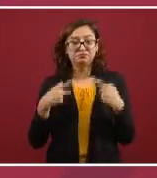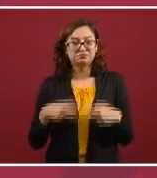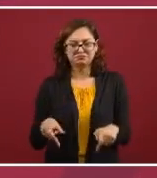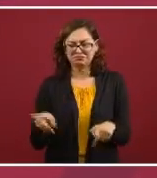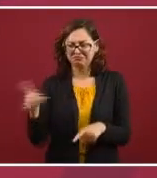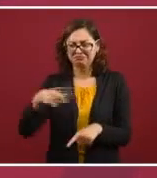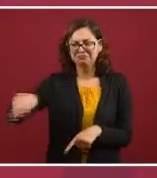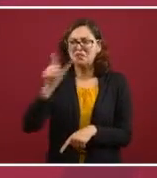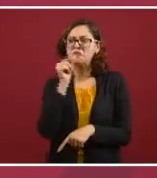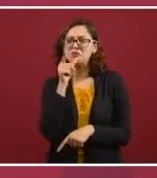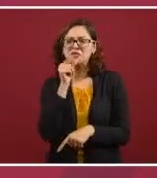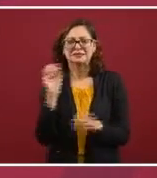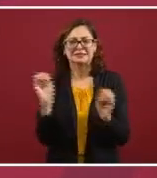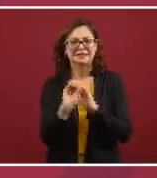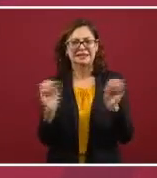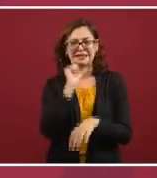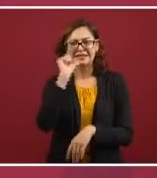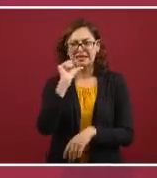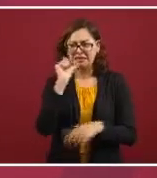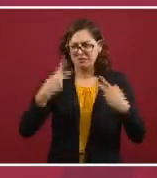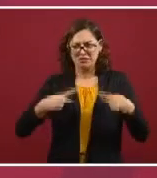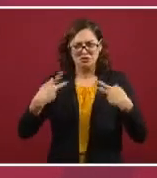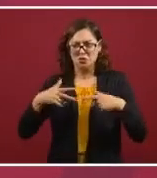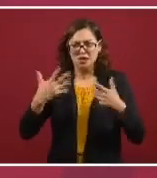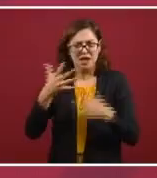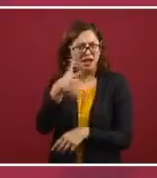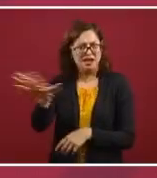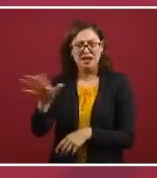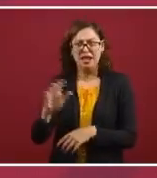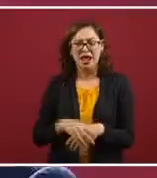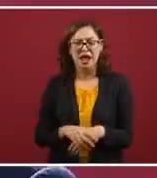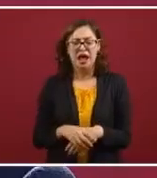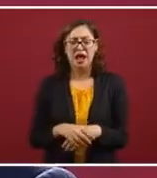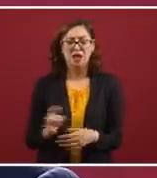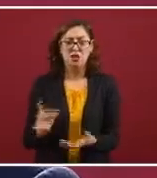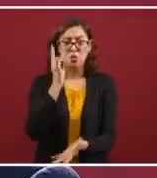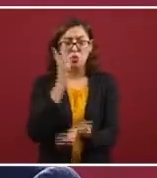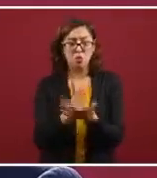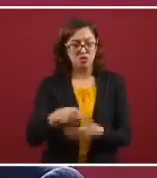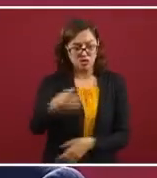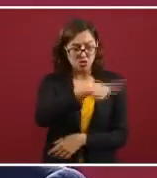civil, no solo los